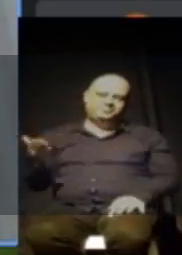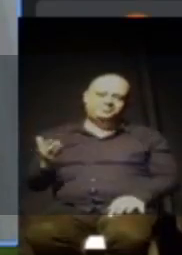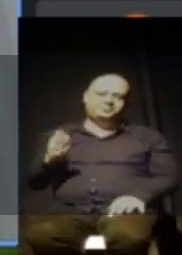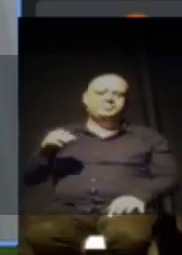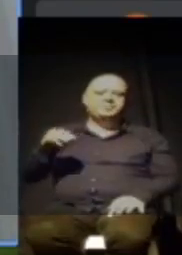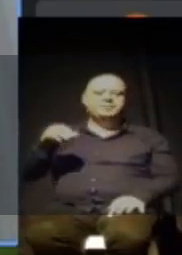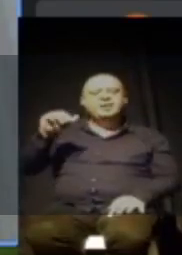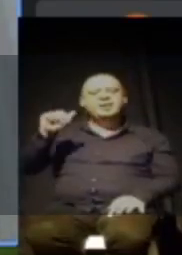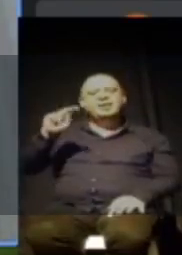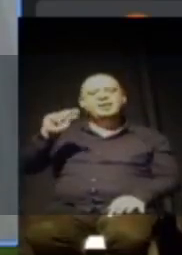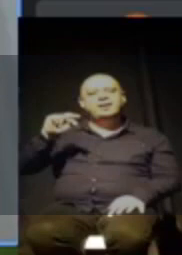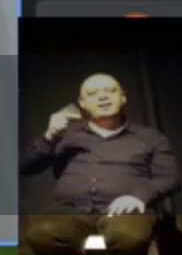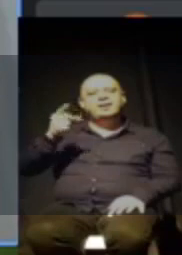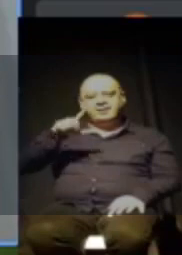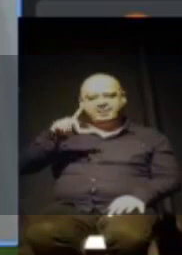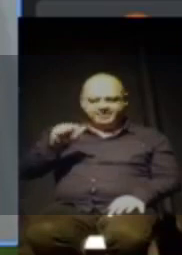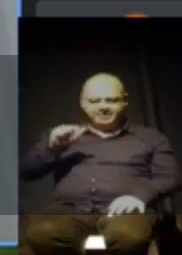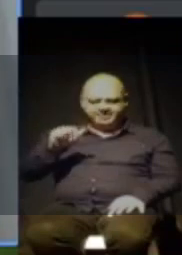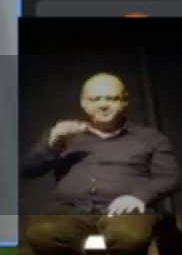la maestra Ángela,